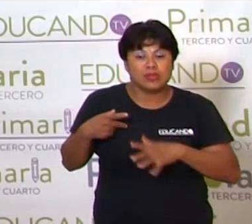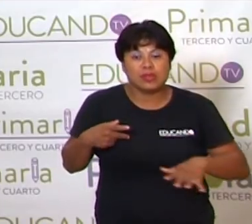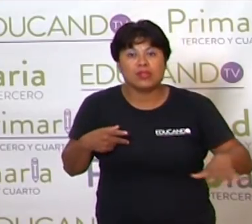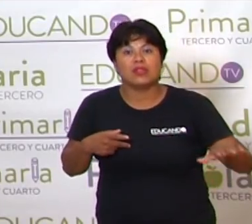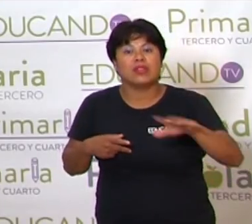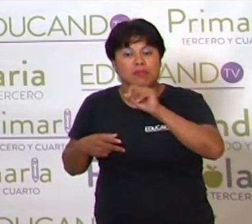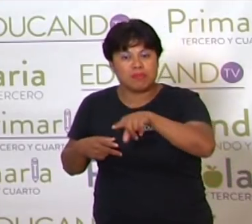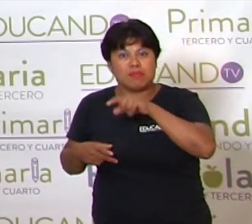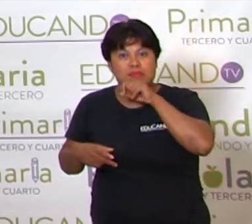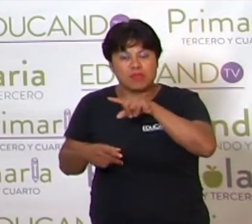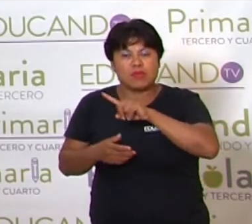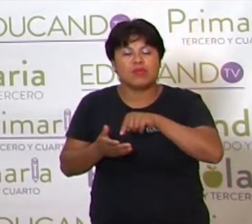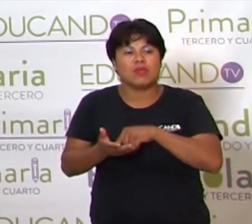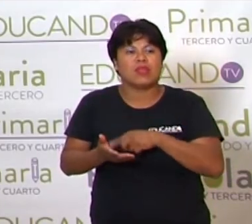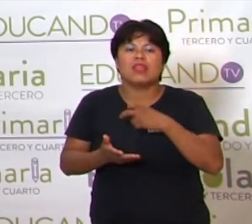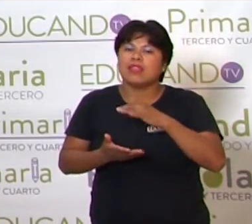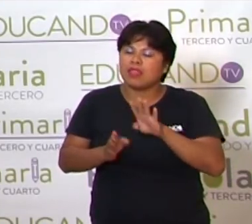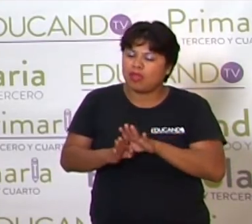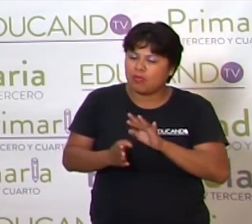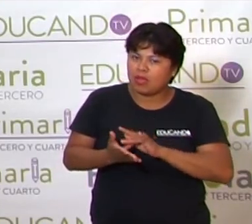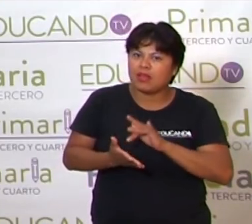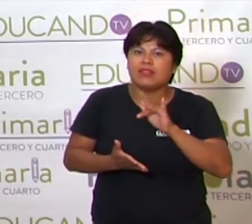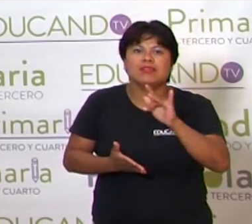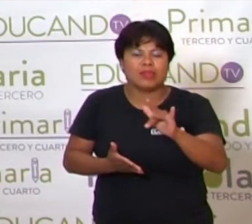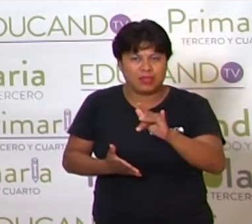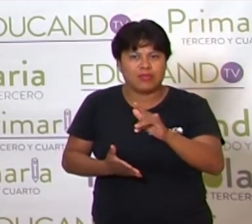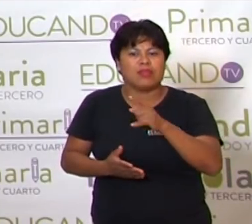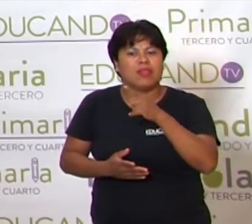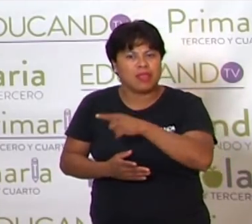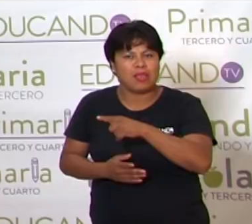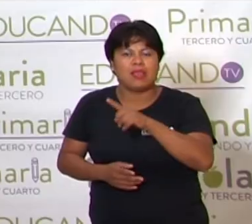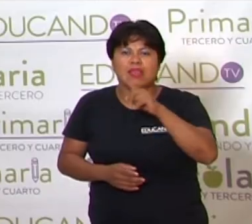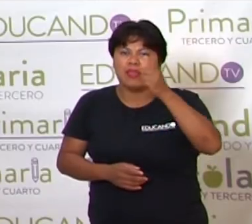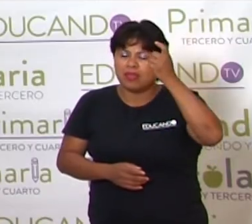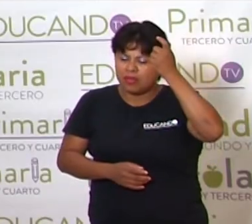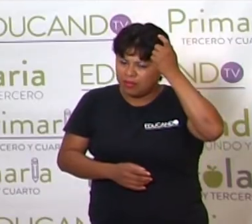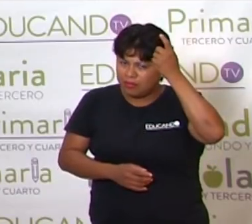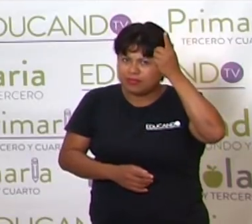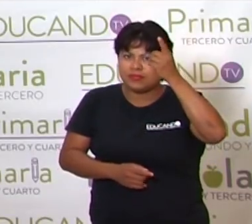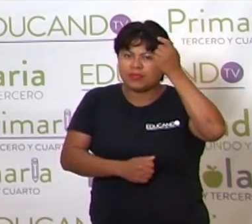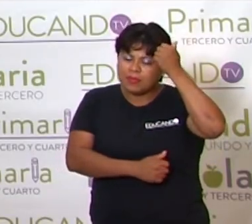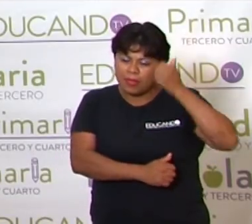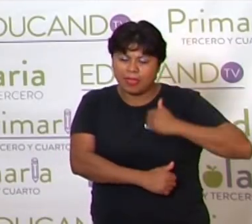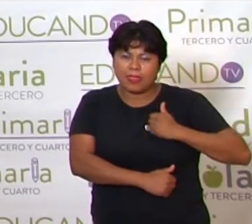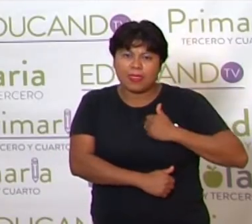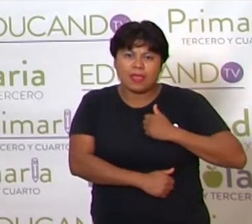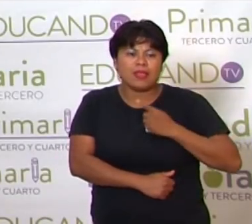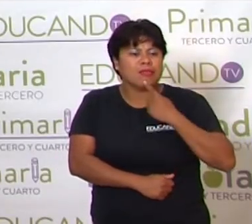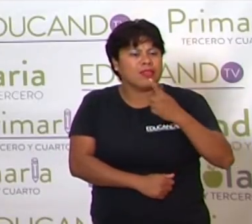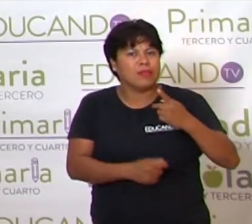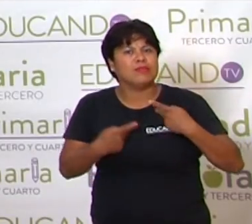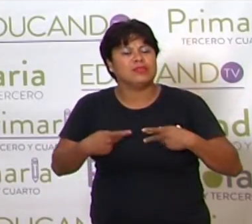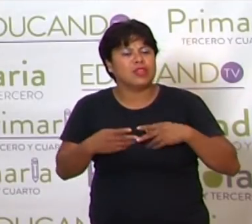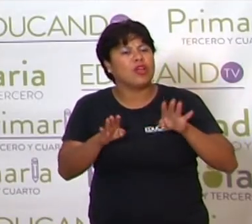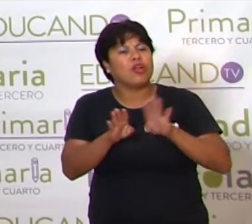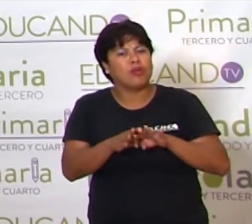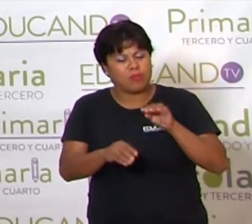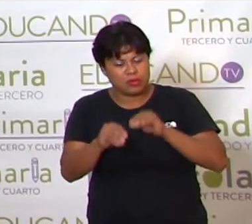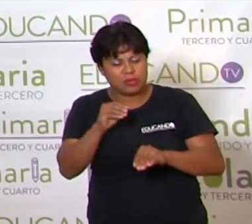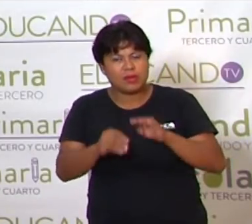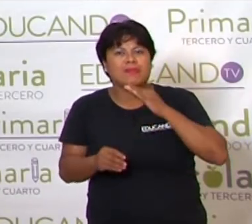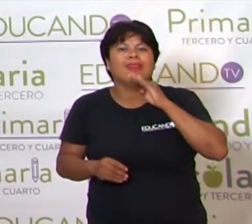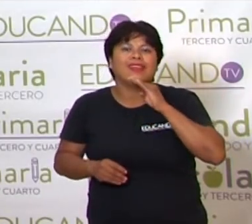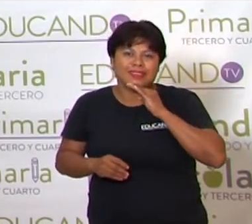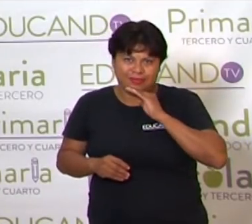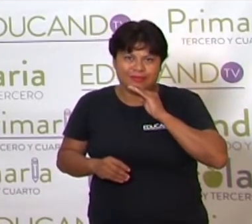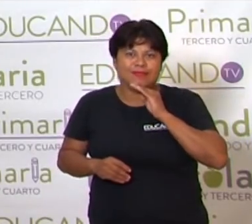ese mismo lugar y en agradecimiento, la Riera le enseñó al ser humano a sembrar el maíz.